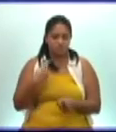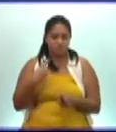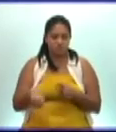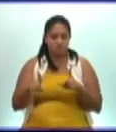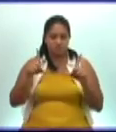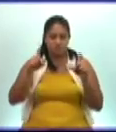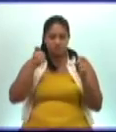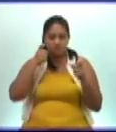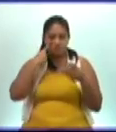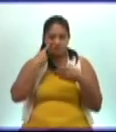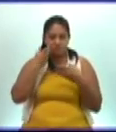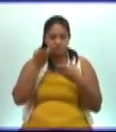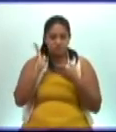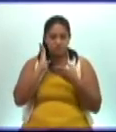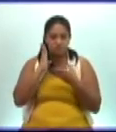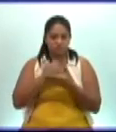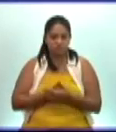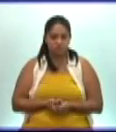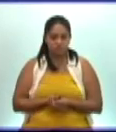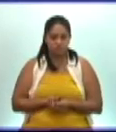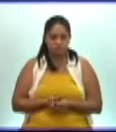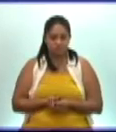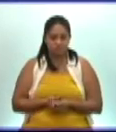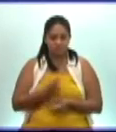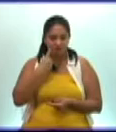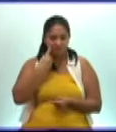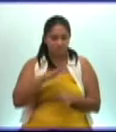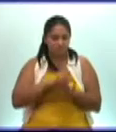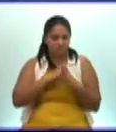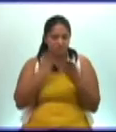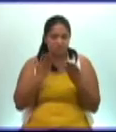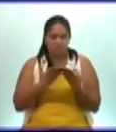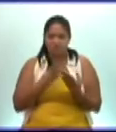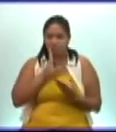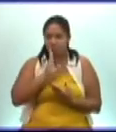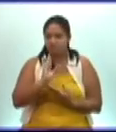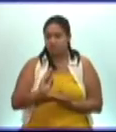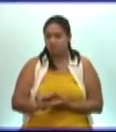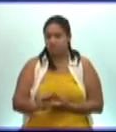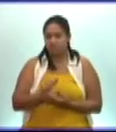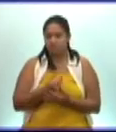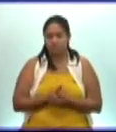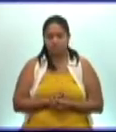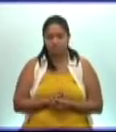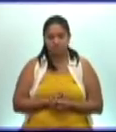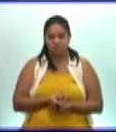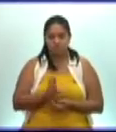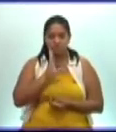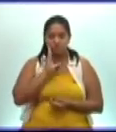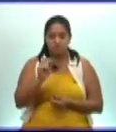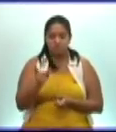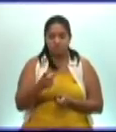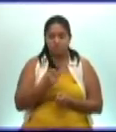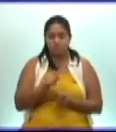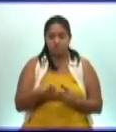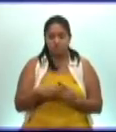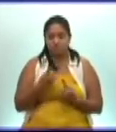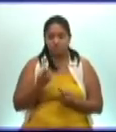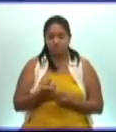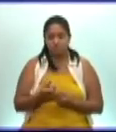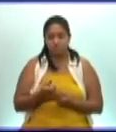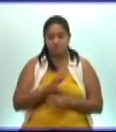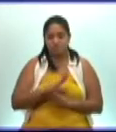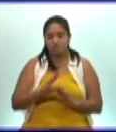diapositiva les muestro todos estos criterios, que aunque lo hablo rápido porque lo hemos